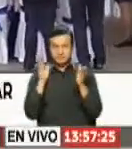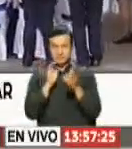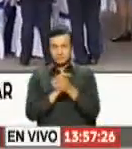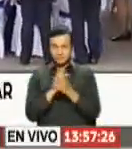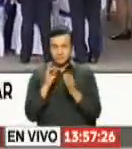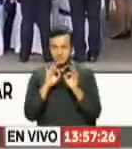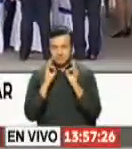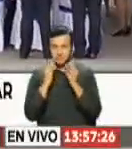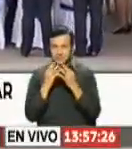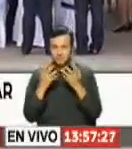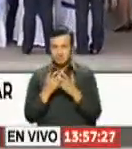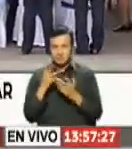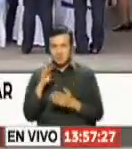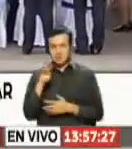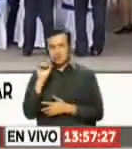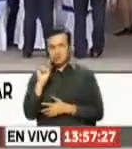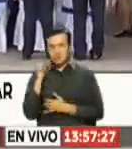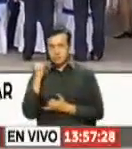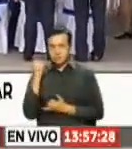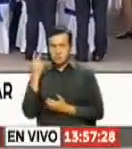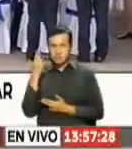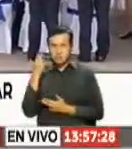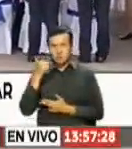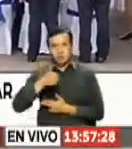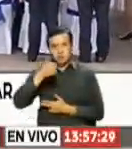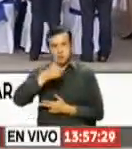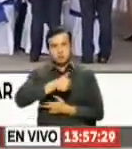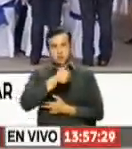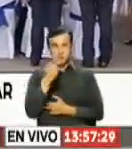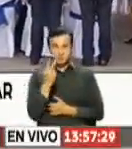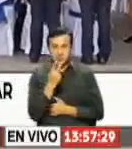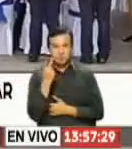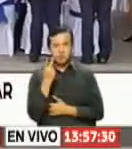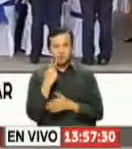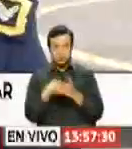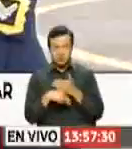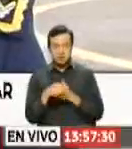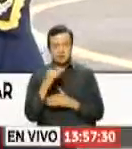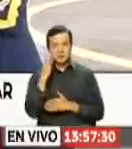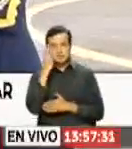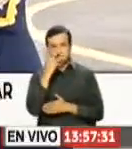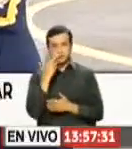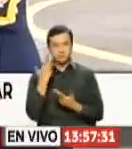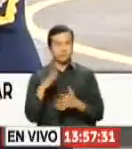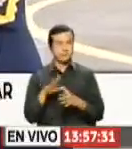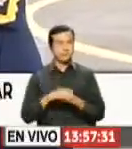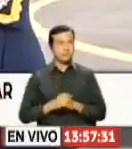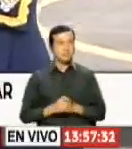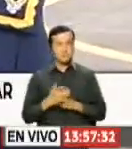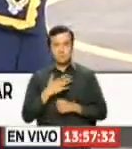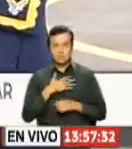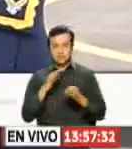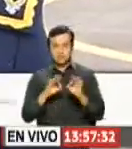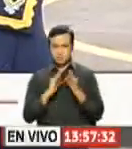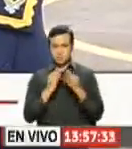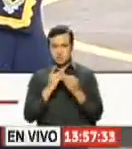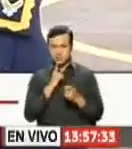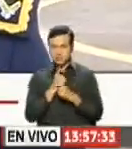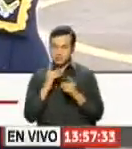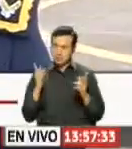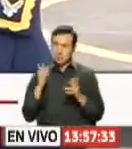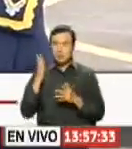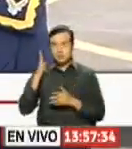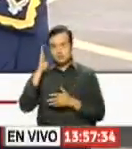somos una familia, mi esposa que asciende el día de hoy conmigo en el grado de teniente y tenemos una hermosa hija. Me motiva mi familia, obviamente me motiva